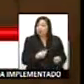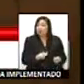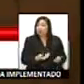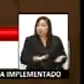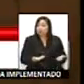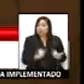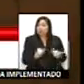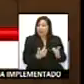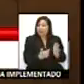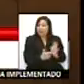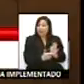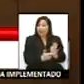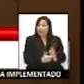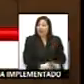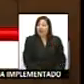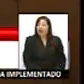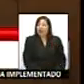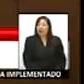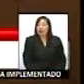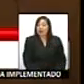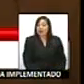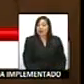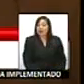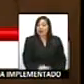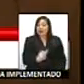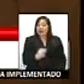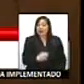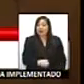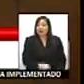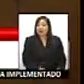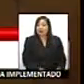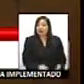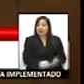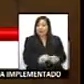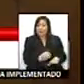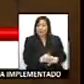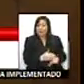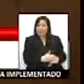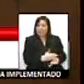impulsores de estas leyes para que escuchen los fundamentos y se haga un diálogo